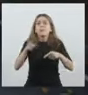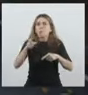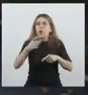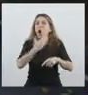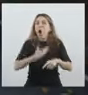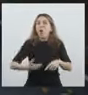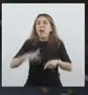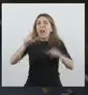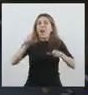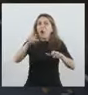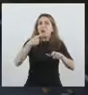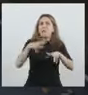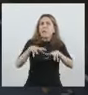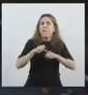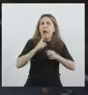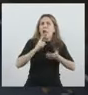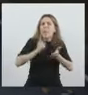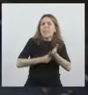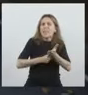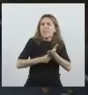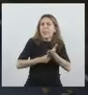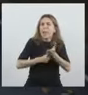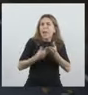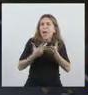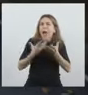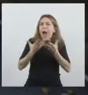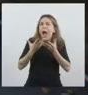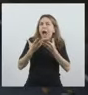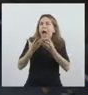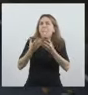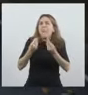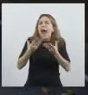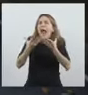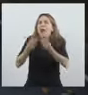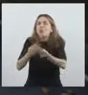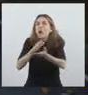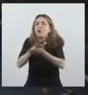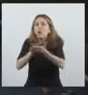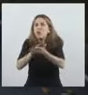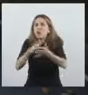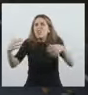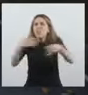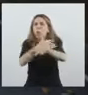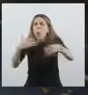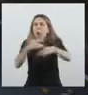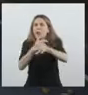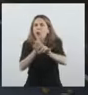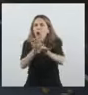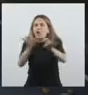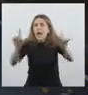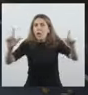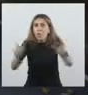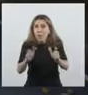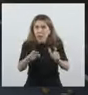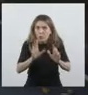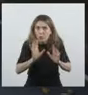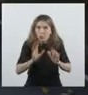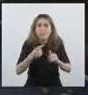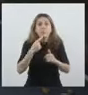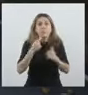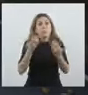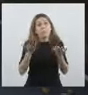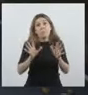forma temprana medidas que disminuyan la circulación para prevenir los contagios. Ello es